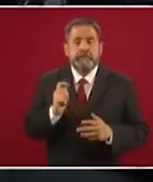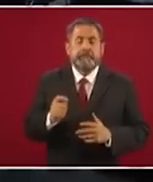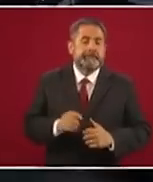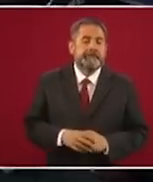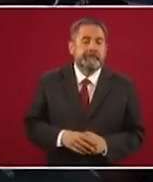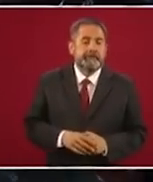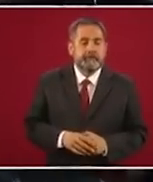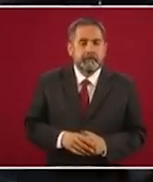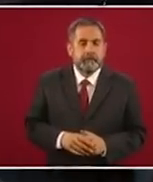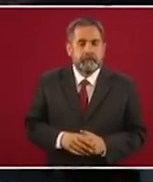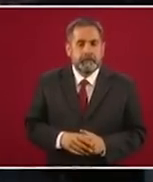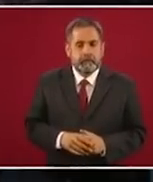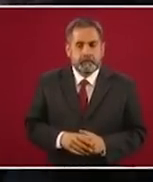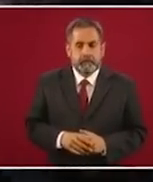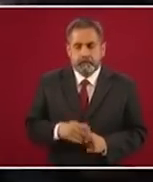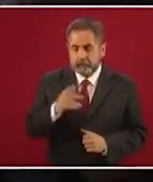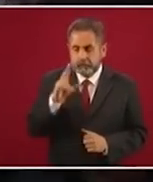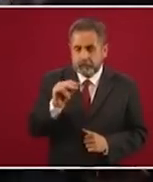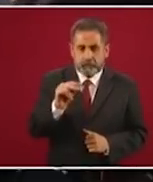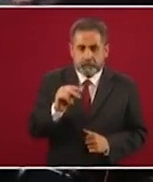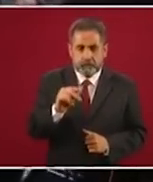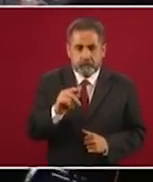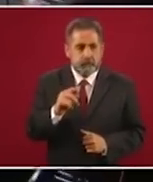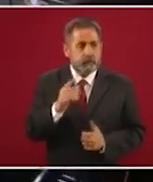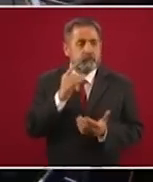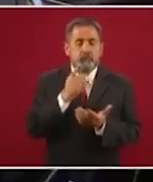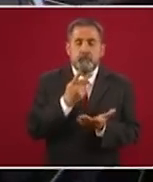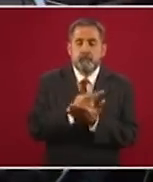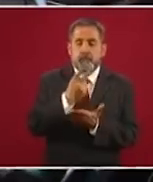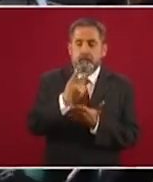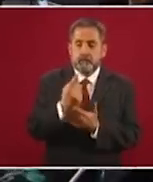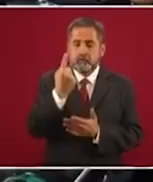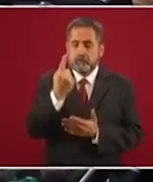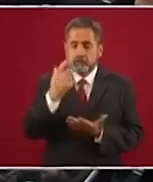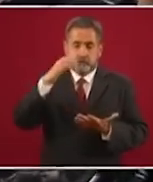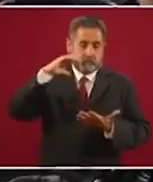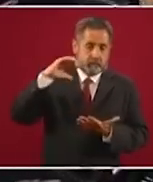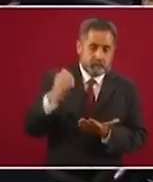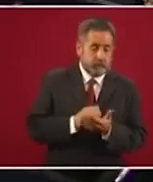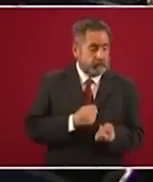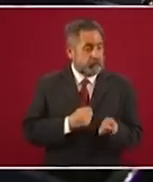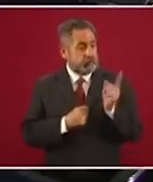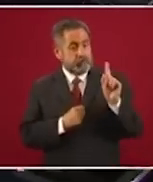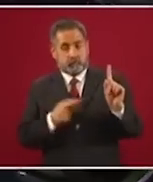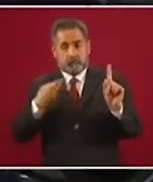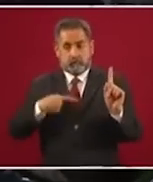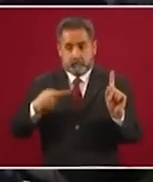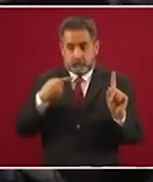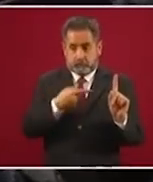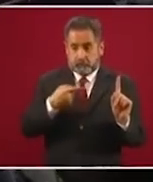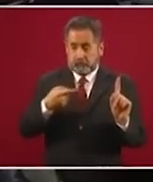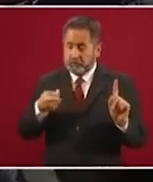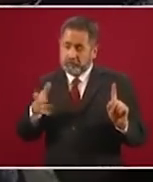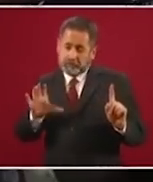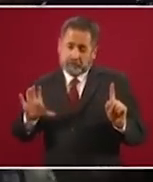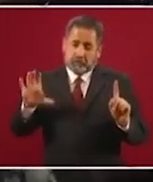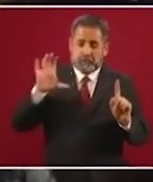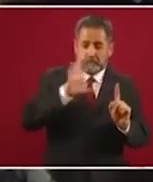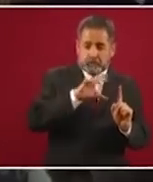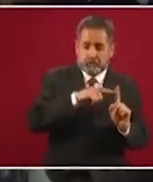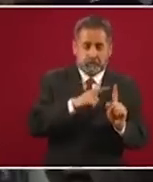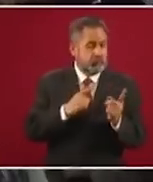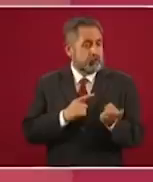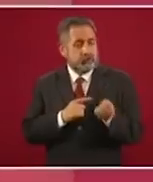que no sea un solo premio o no sea una persona que saque tanto dinero,